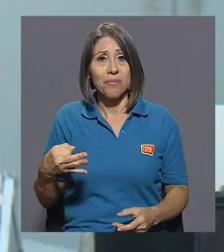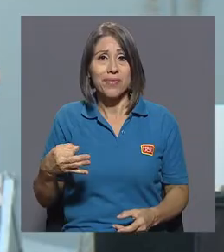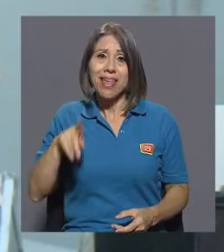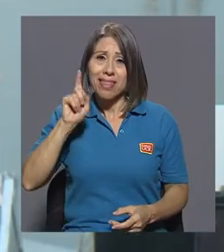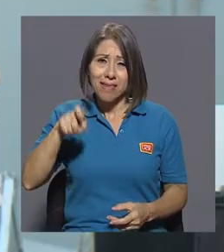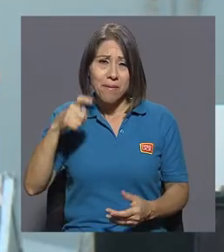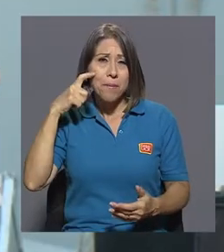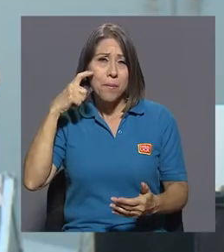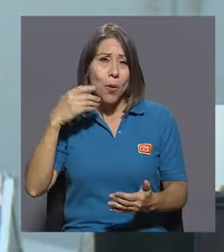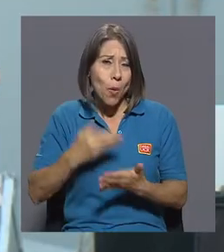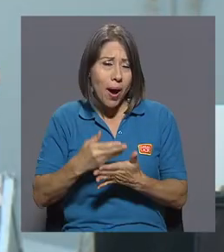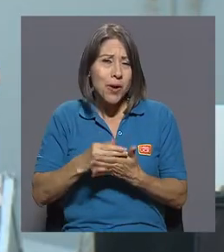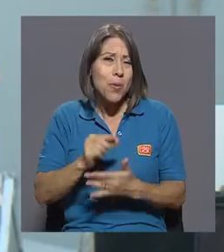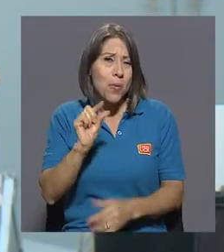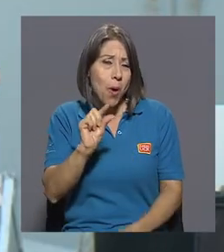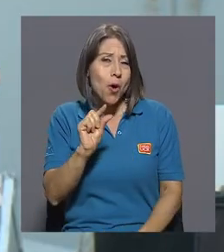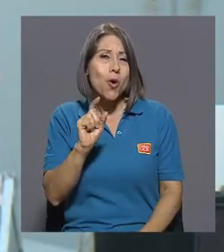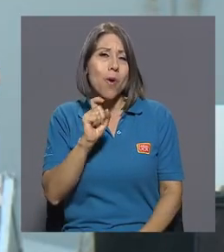poco lo amargo